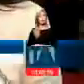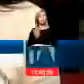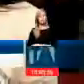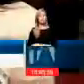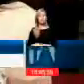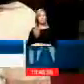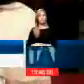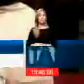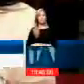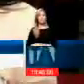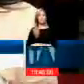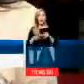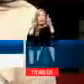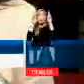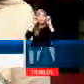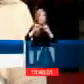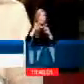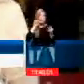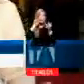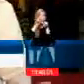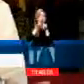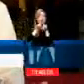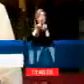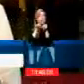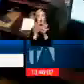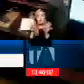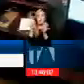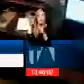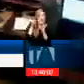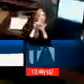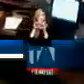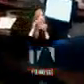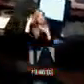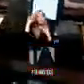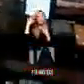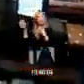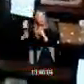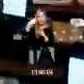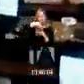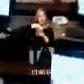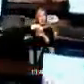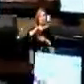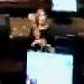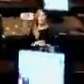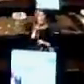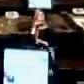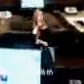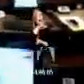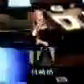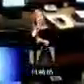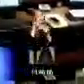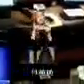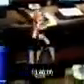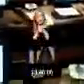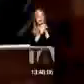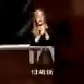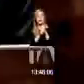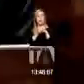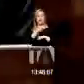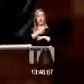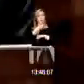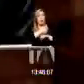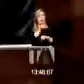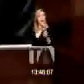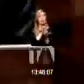podamos incorporar un acuerdo más amplio que incorpore los demás sectores políticos. En fiscalización este año, la Asamblea censuró y destituyó a